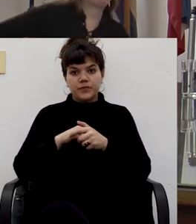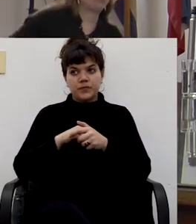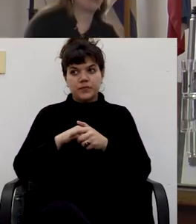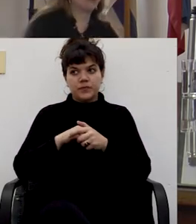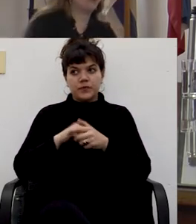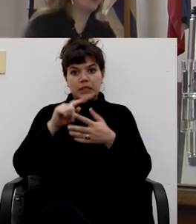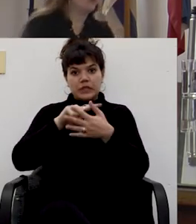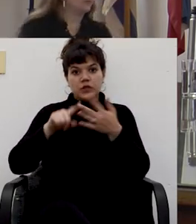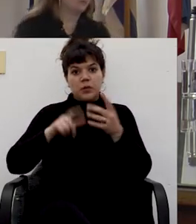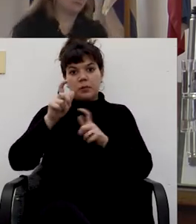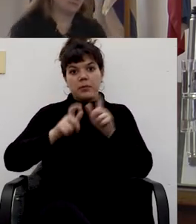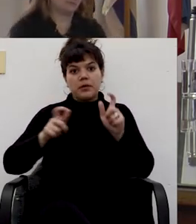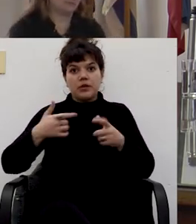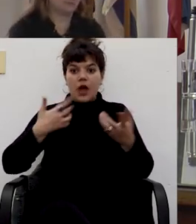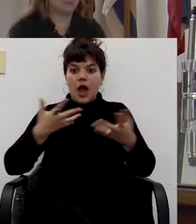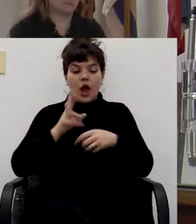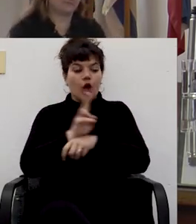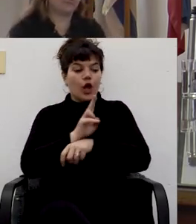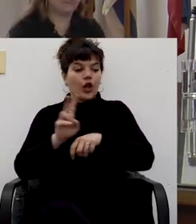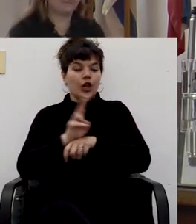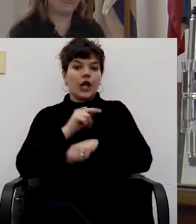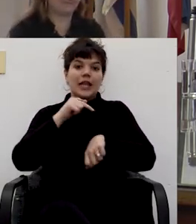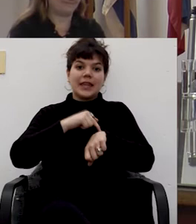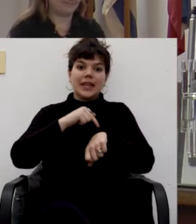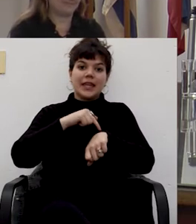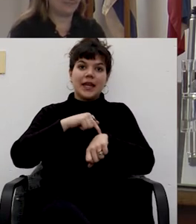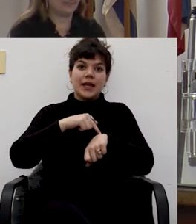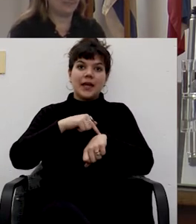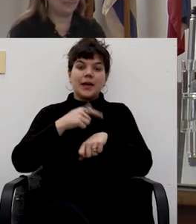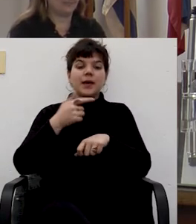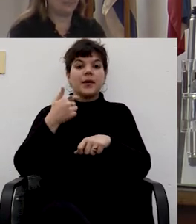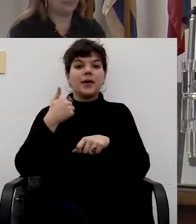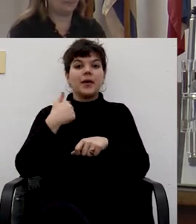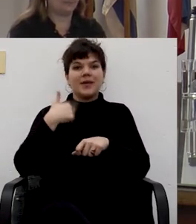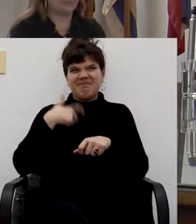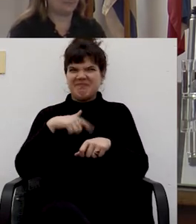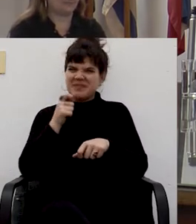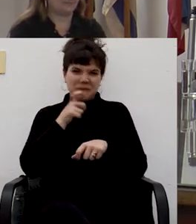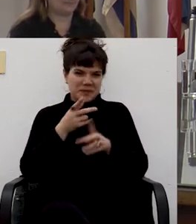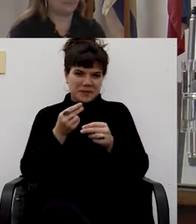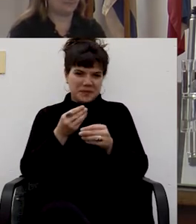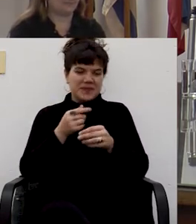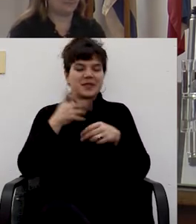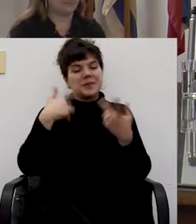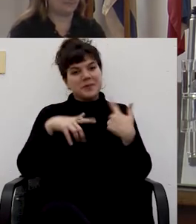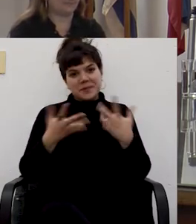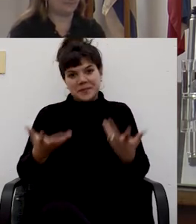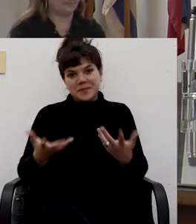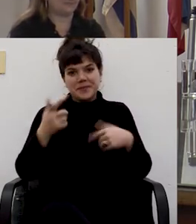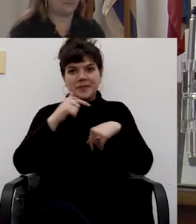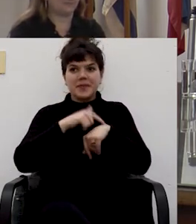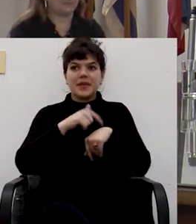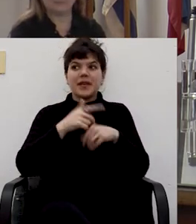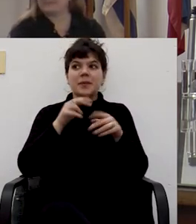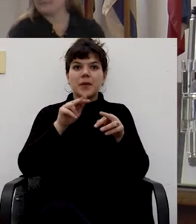Bueno, me toca la tarea de moderar el tiempo, ingrata tarea de moderar el tiempo, así que de repente Victoria,